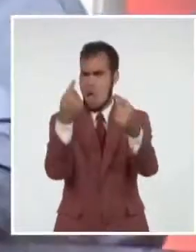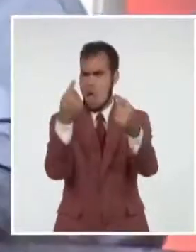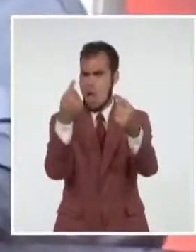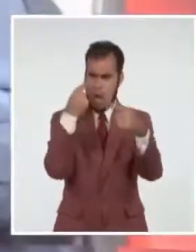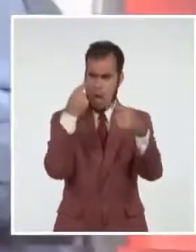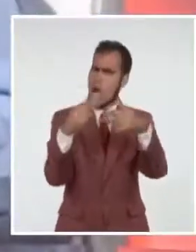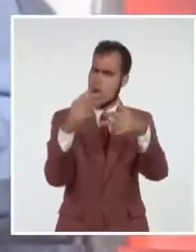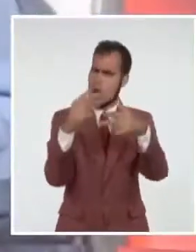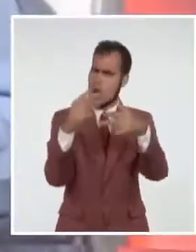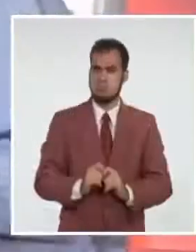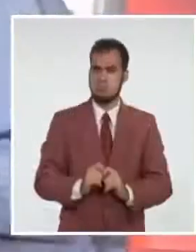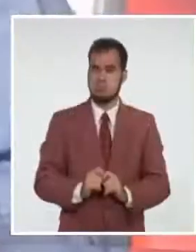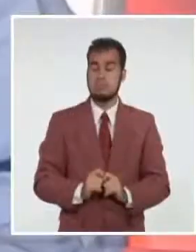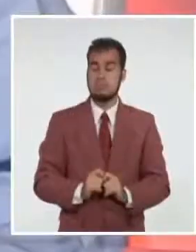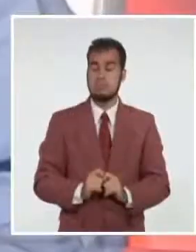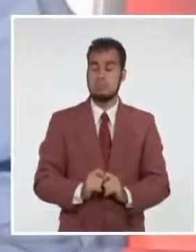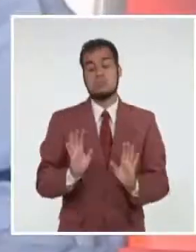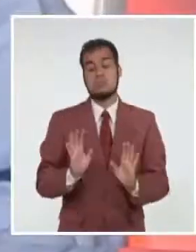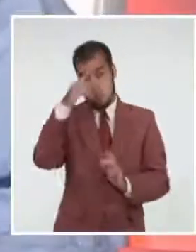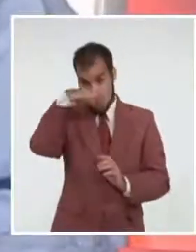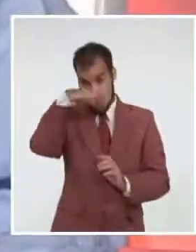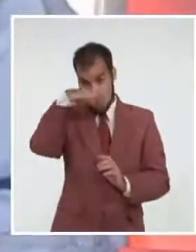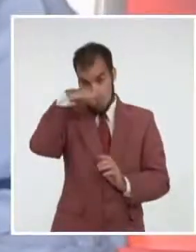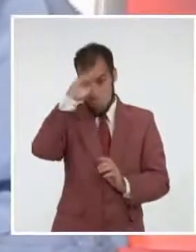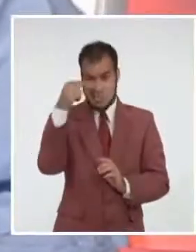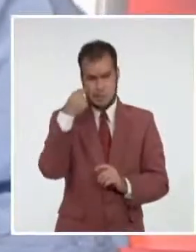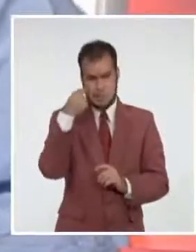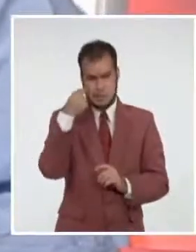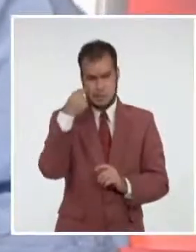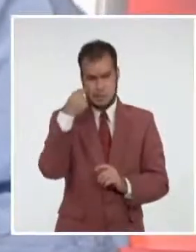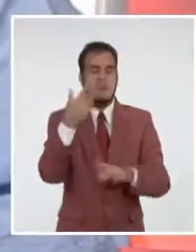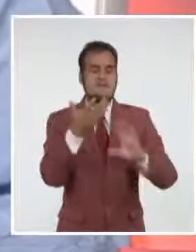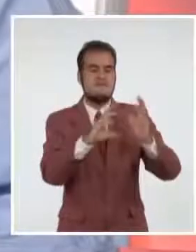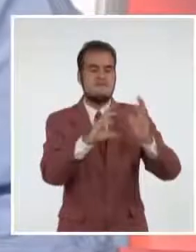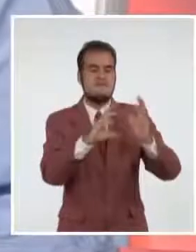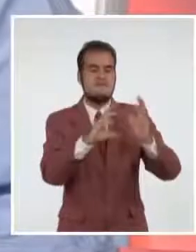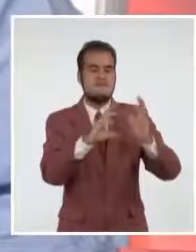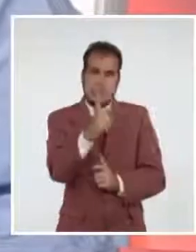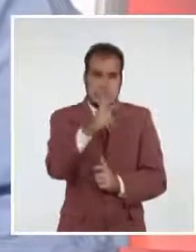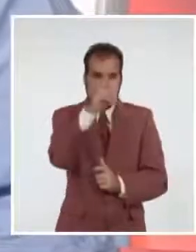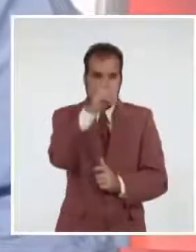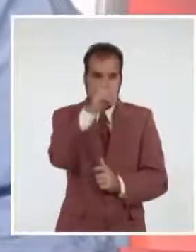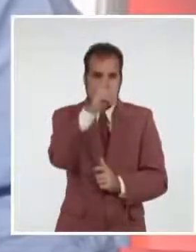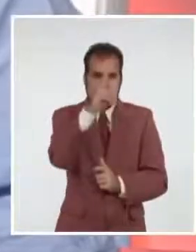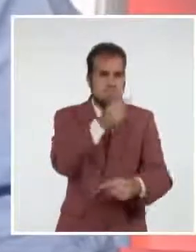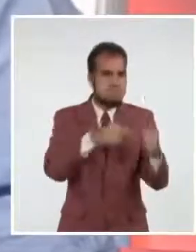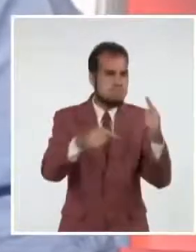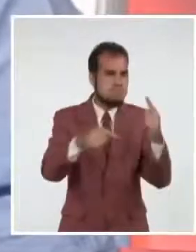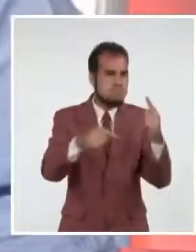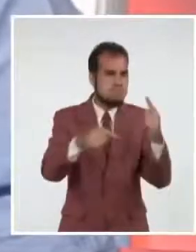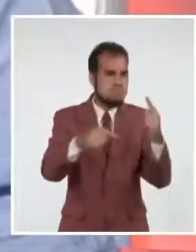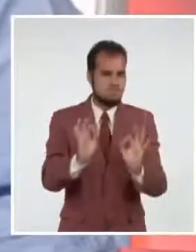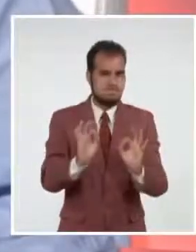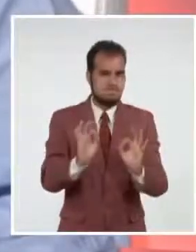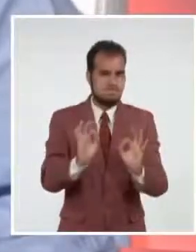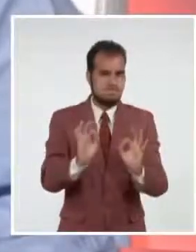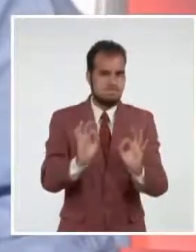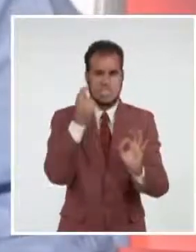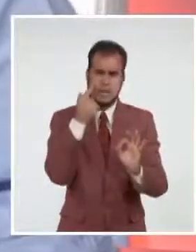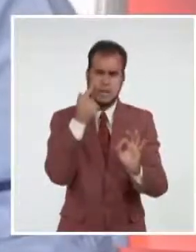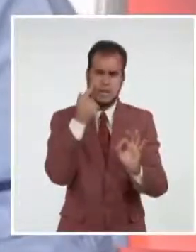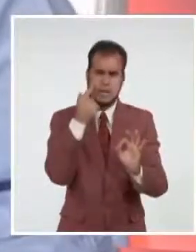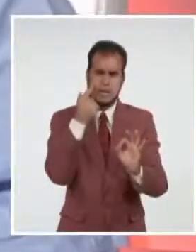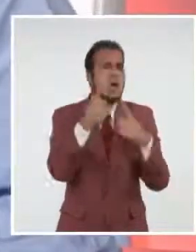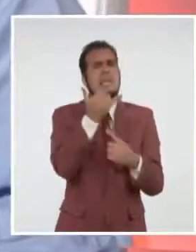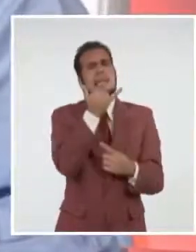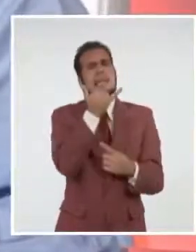Cuba tiene la ventaja de un sistema de salud en la cual la atención primaria de salud, independientemente de algunas deficiencias que puedan existir,